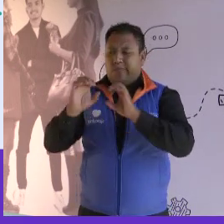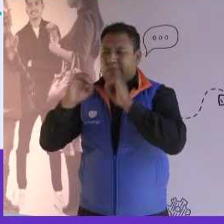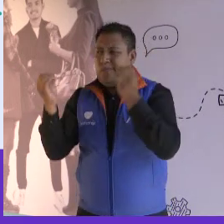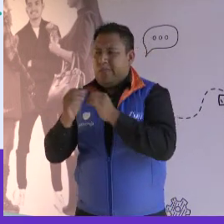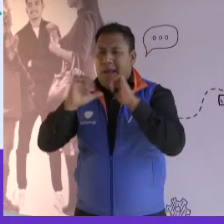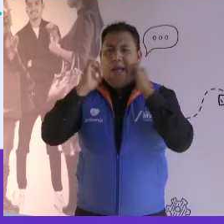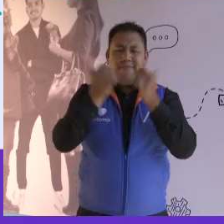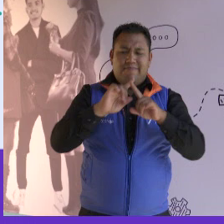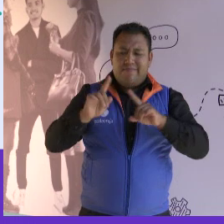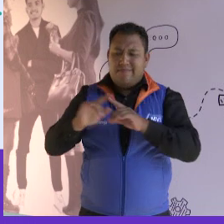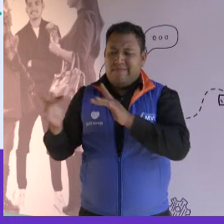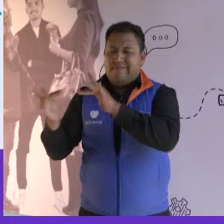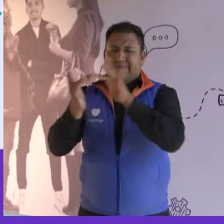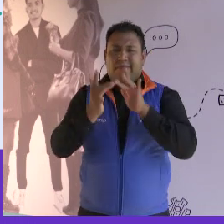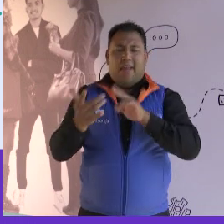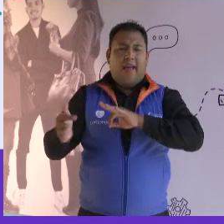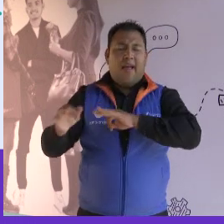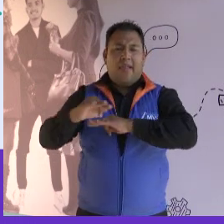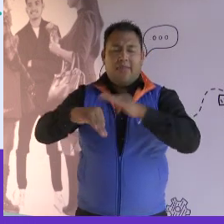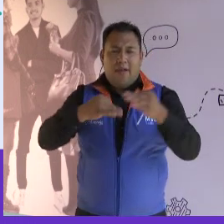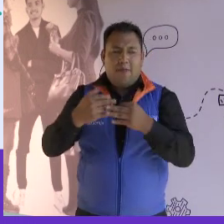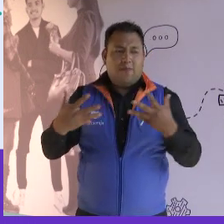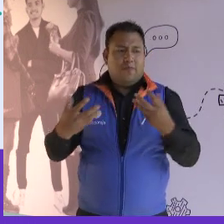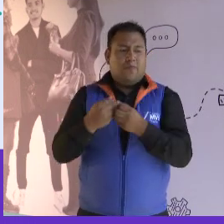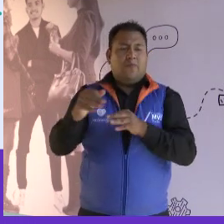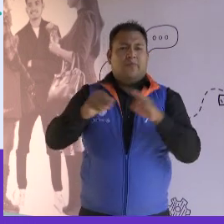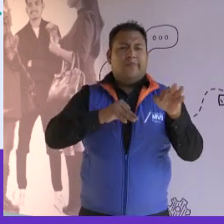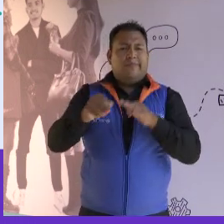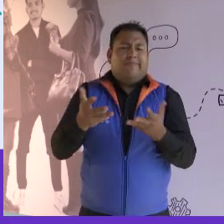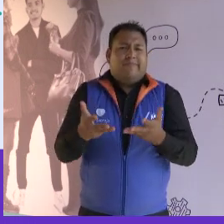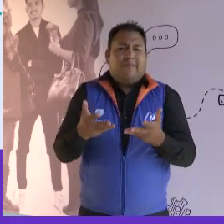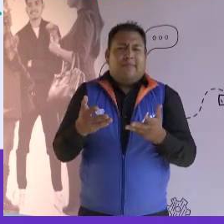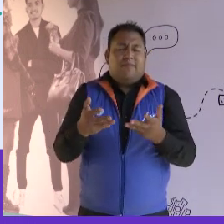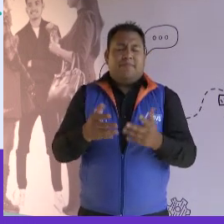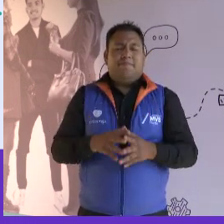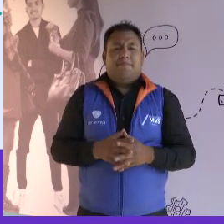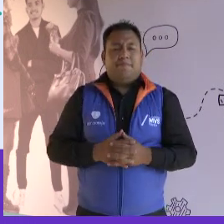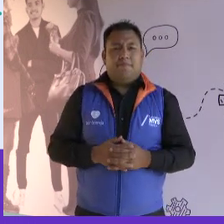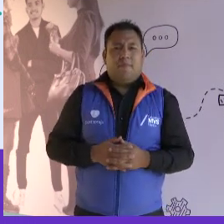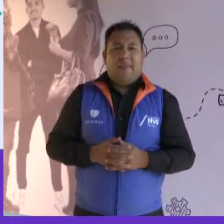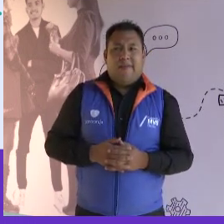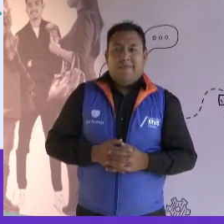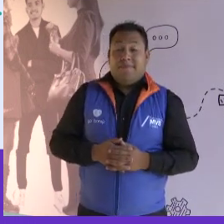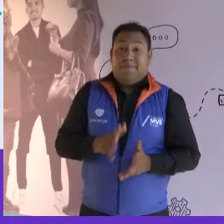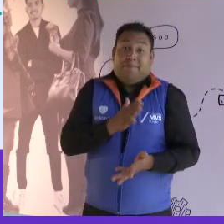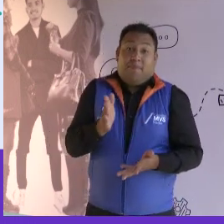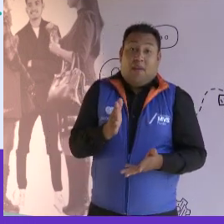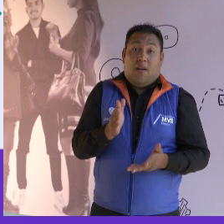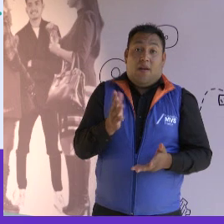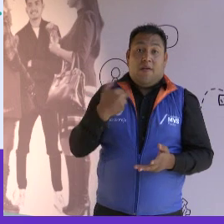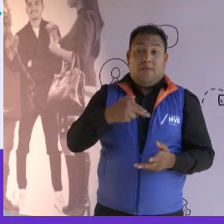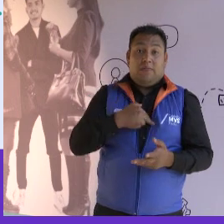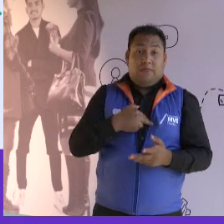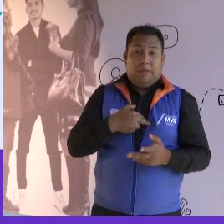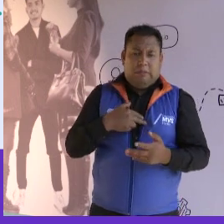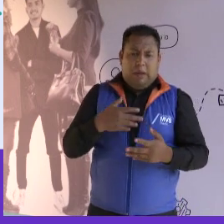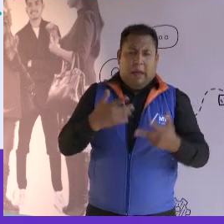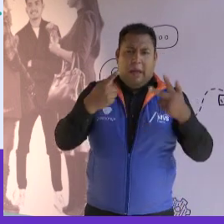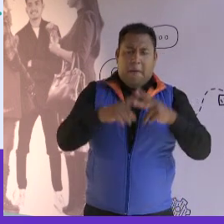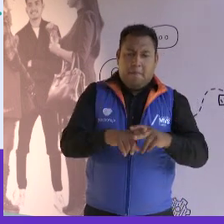que ahora entraremos, entonces, claro. Motivaciones. Bueno, nosotros nacimos como una